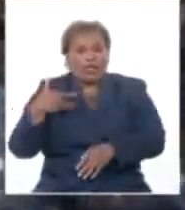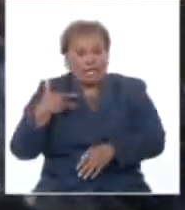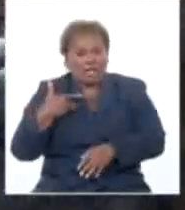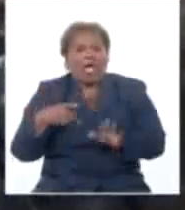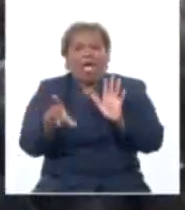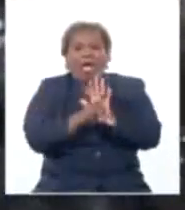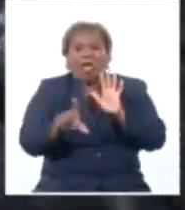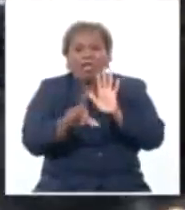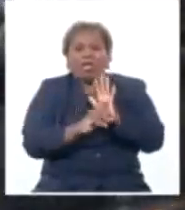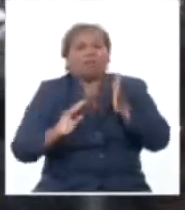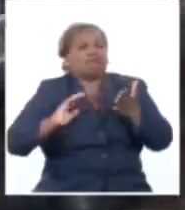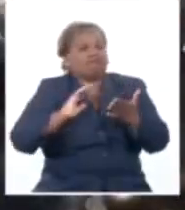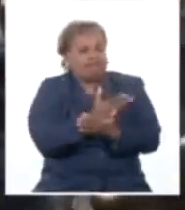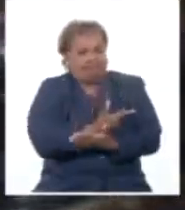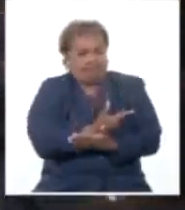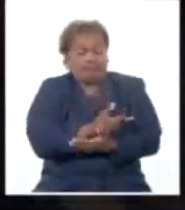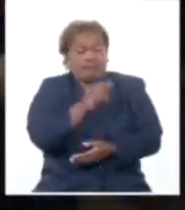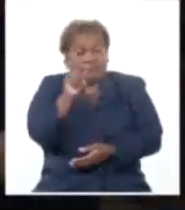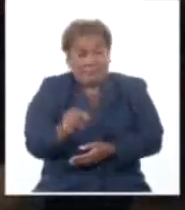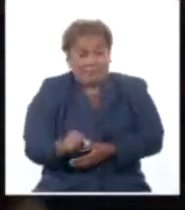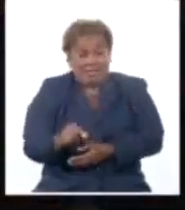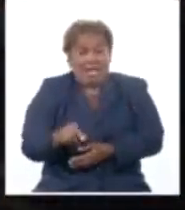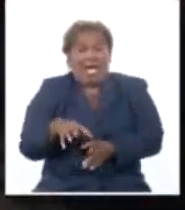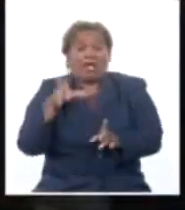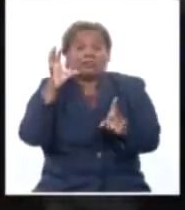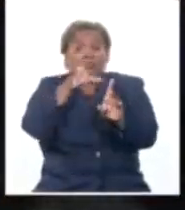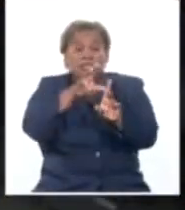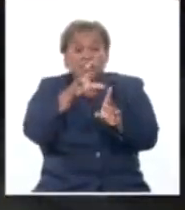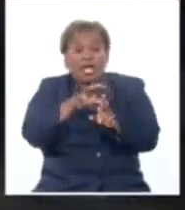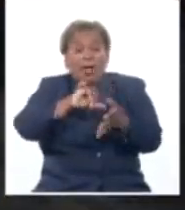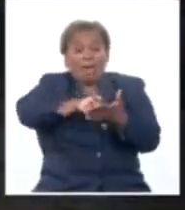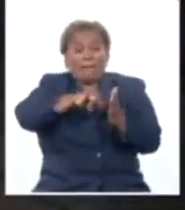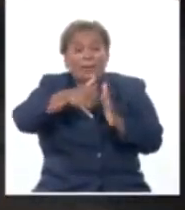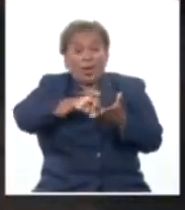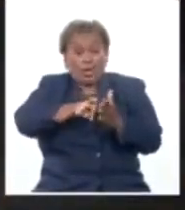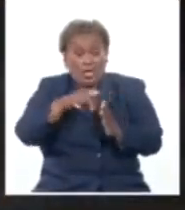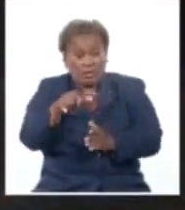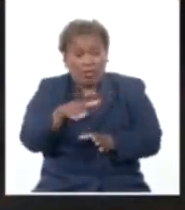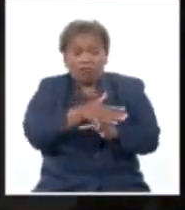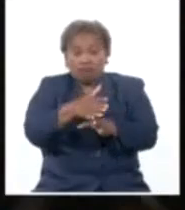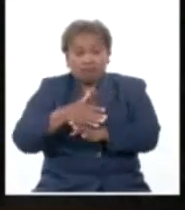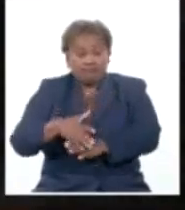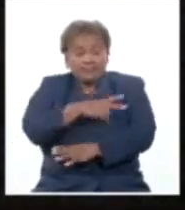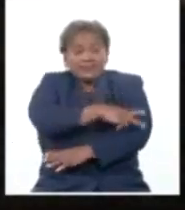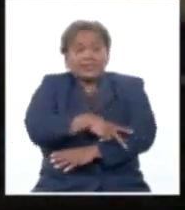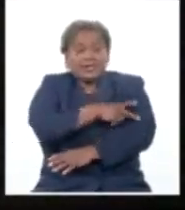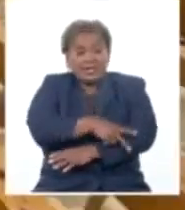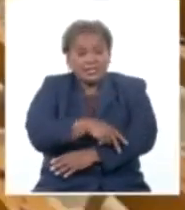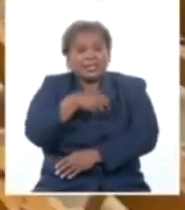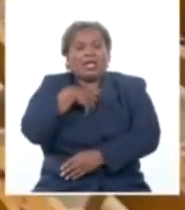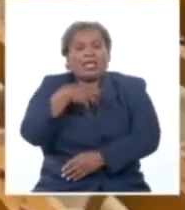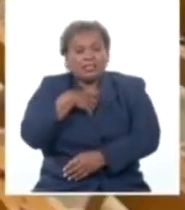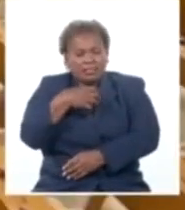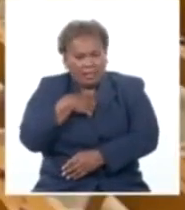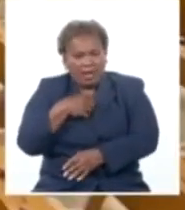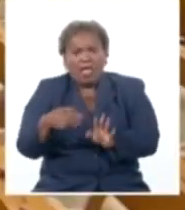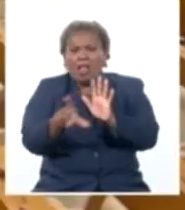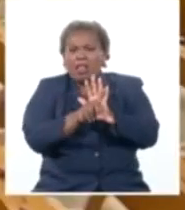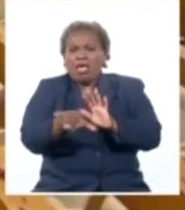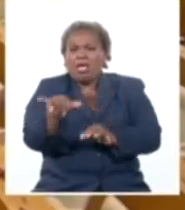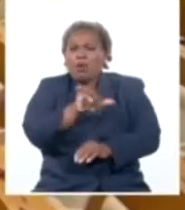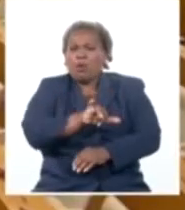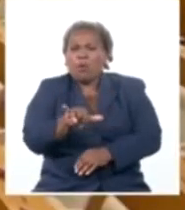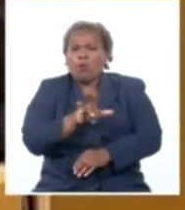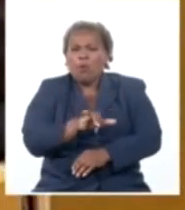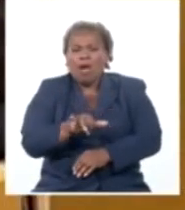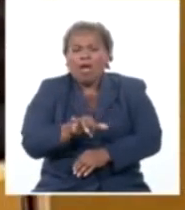Funcionarios norteamericanos y europeos han criticado el proyecto georgiano, sin embargo, varios países del mundo tienen legislaciones similares, empezando por